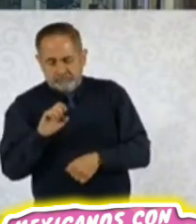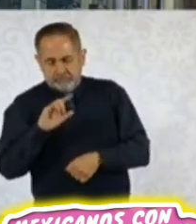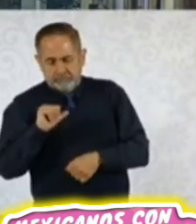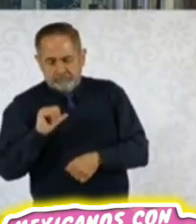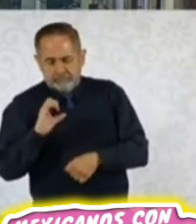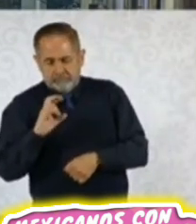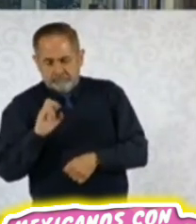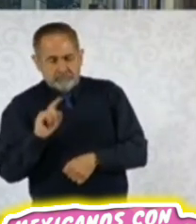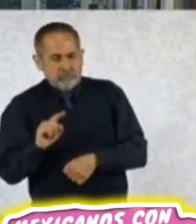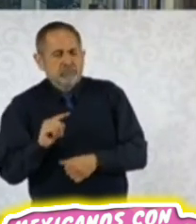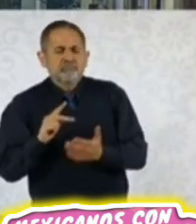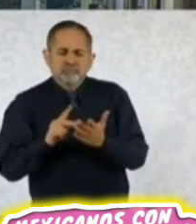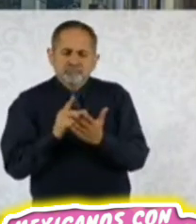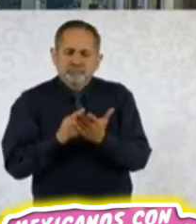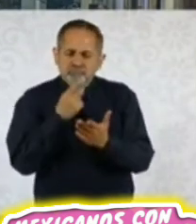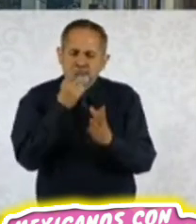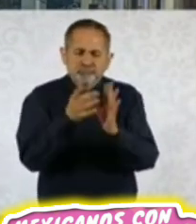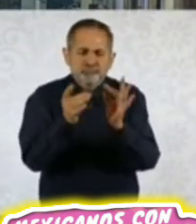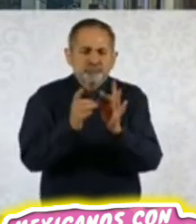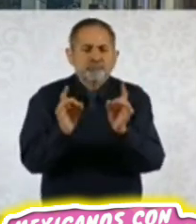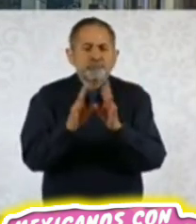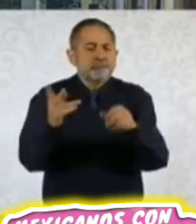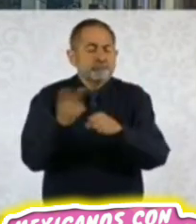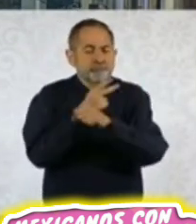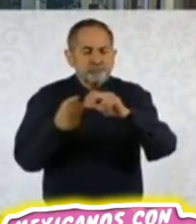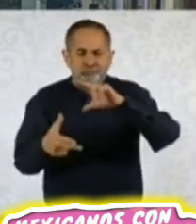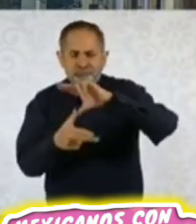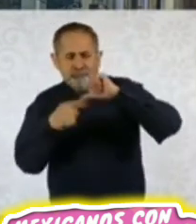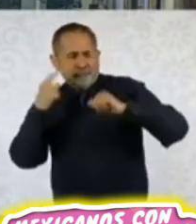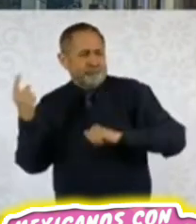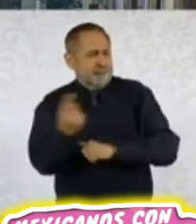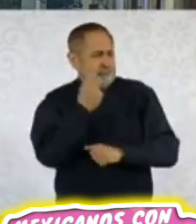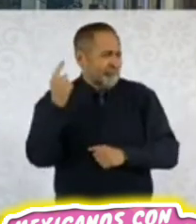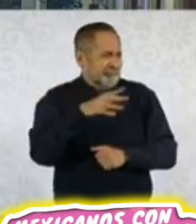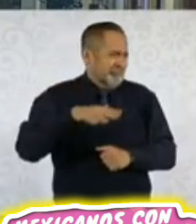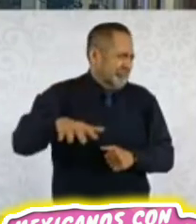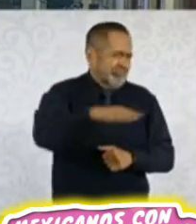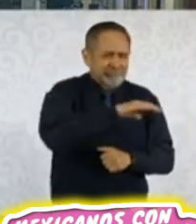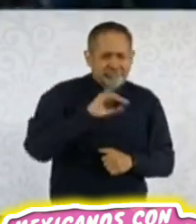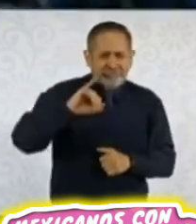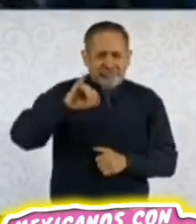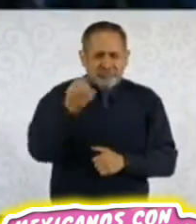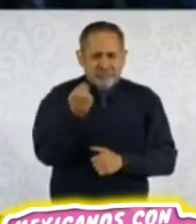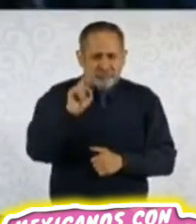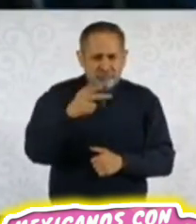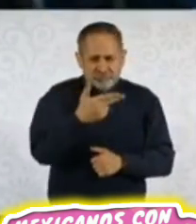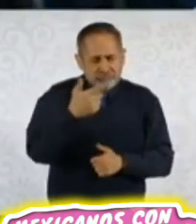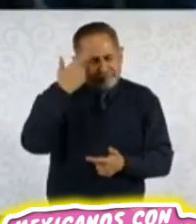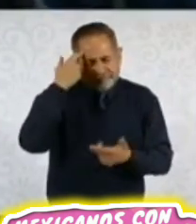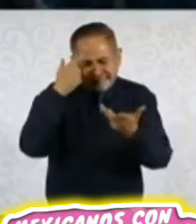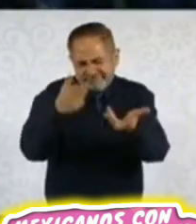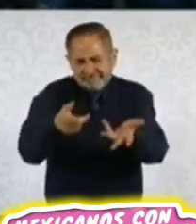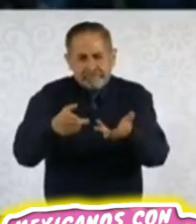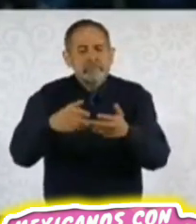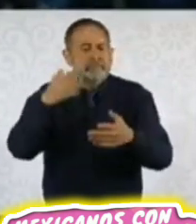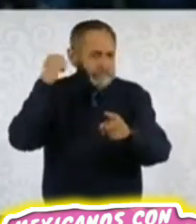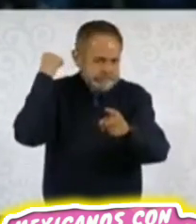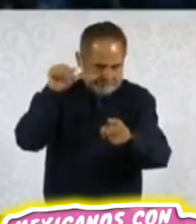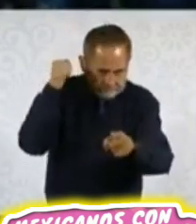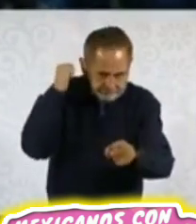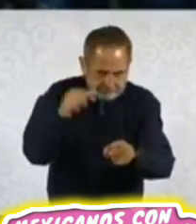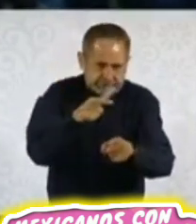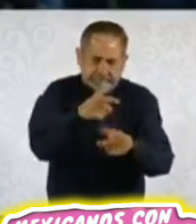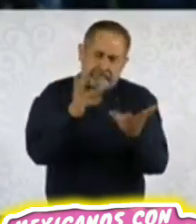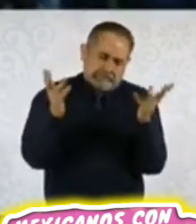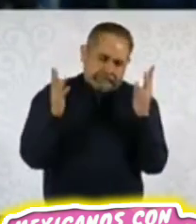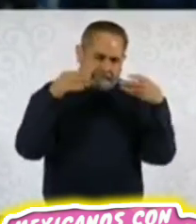un poco con las afectaciones que dejó el huracán John. Entiendo que se habla mucho de Acapulco,